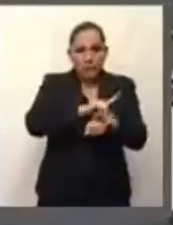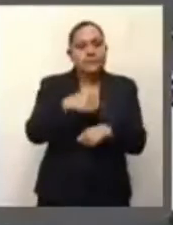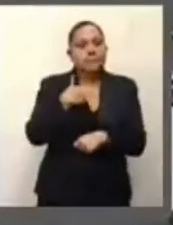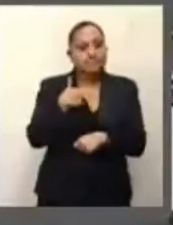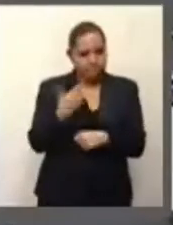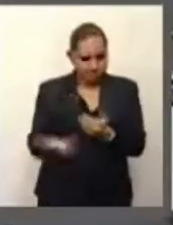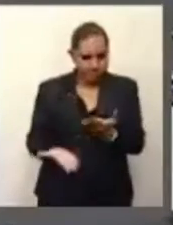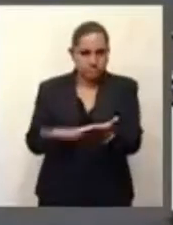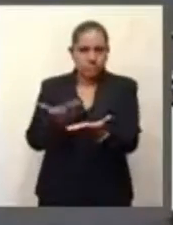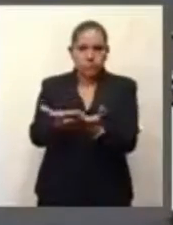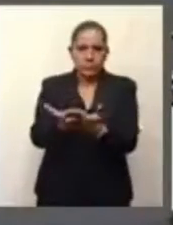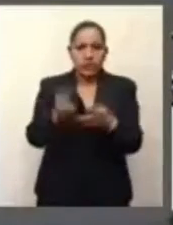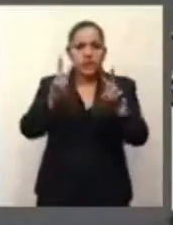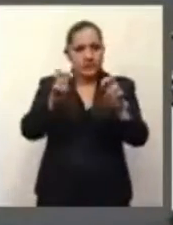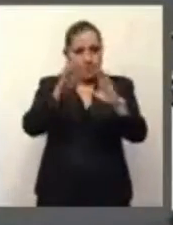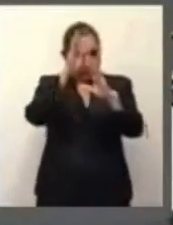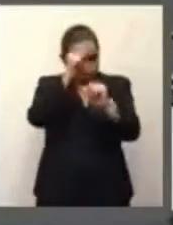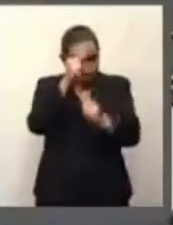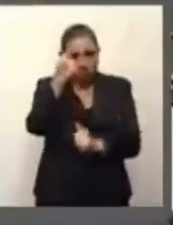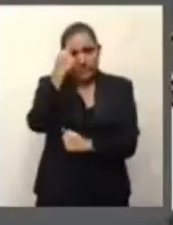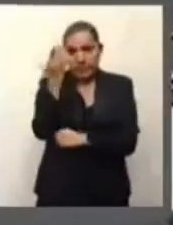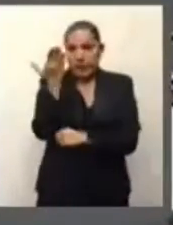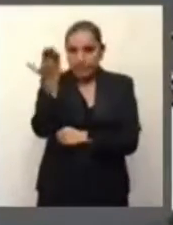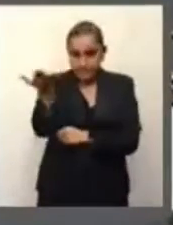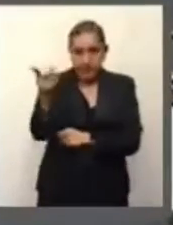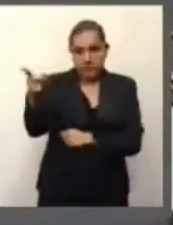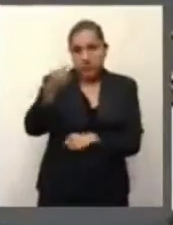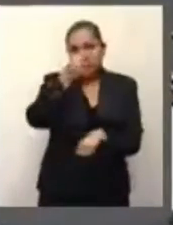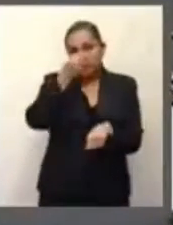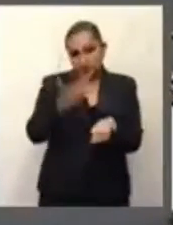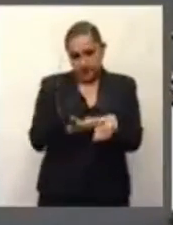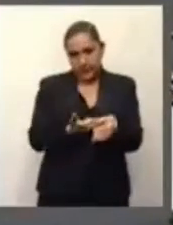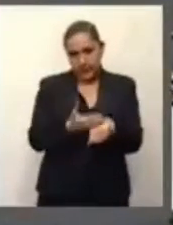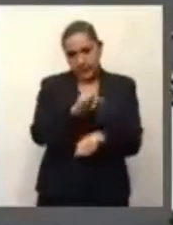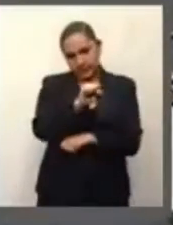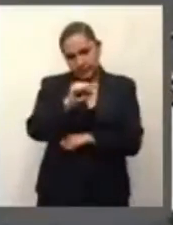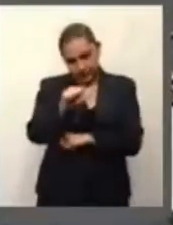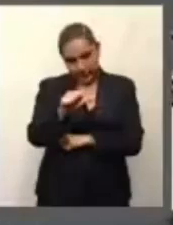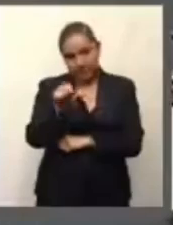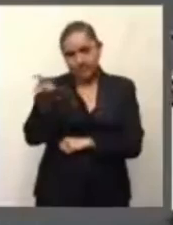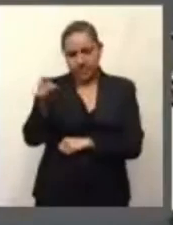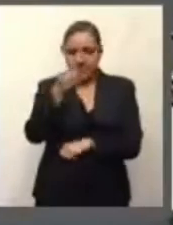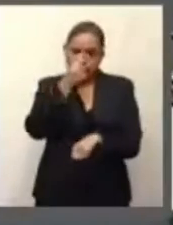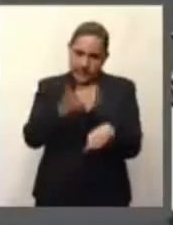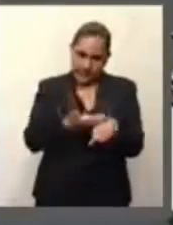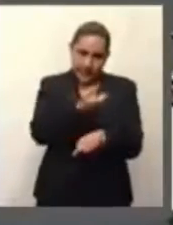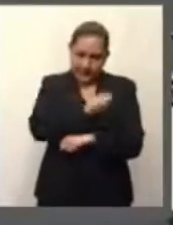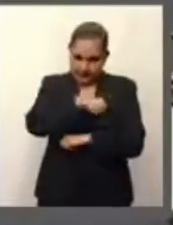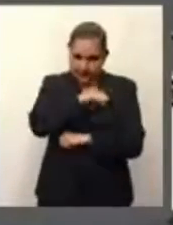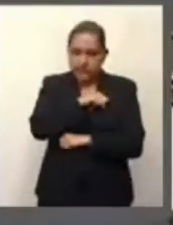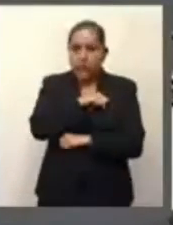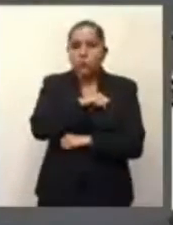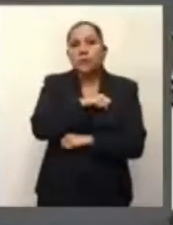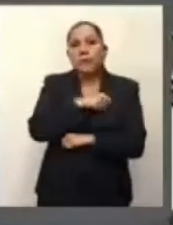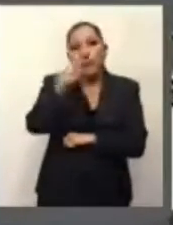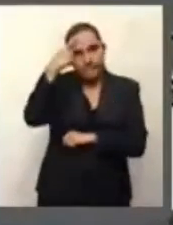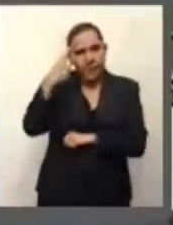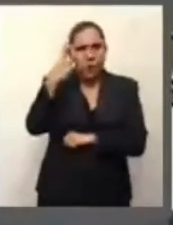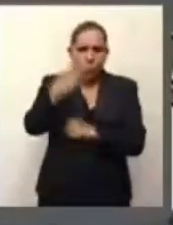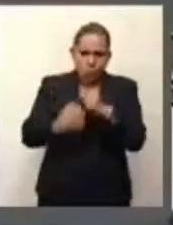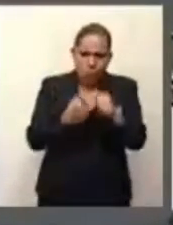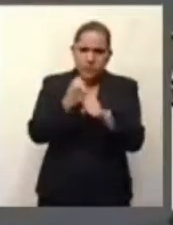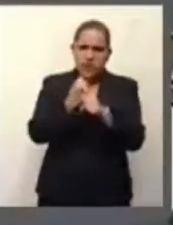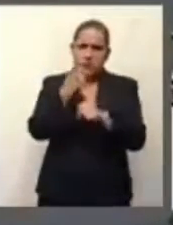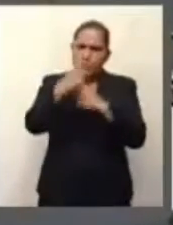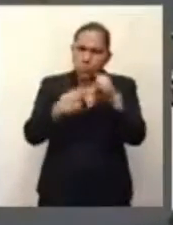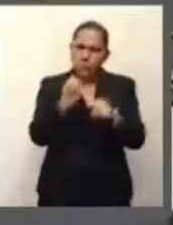de acuerdo por el que exhorto a la Secretaría de Salubridad, de Salud, a actualizar cada año